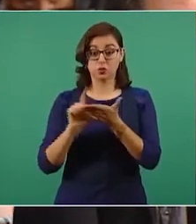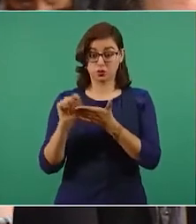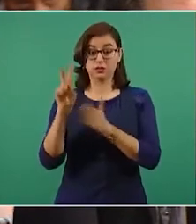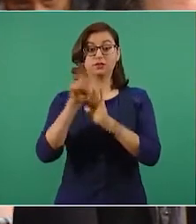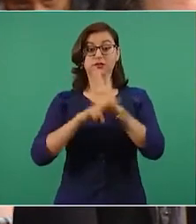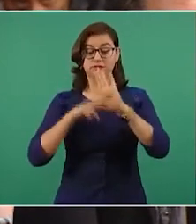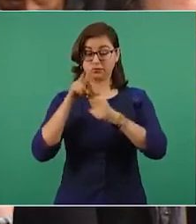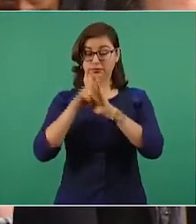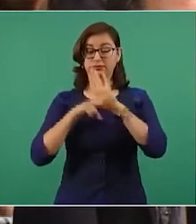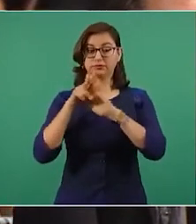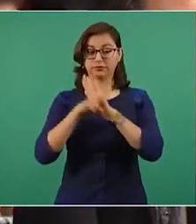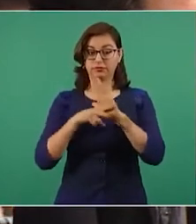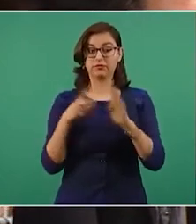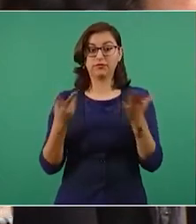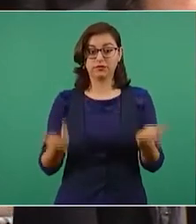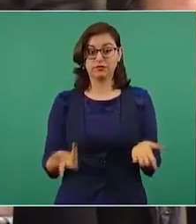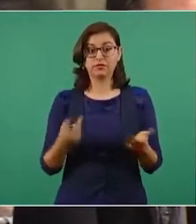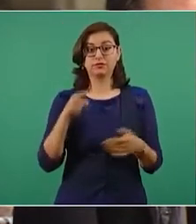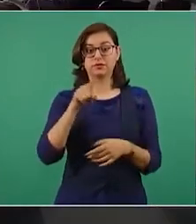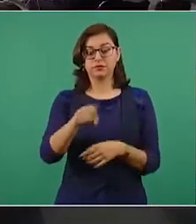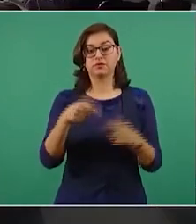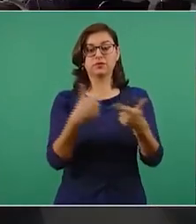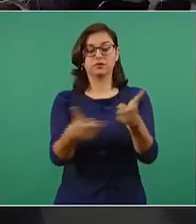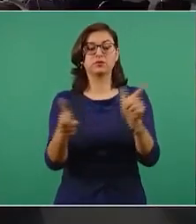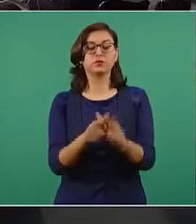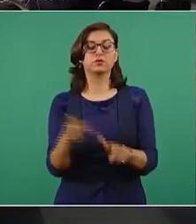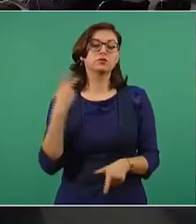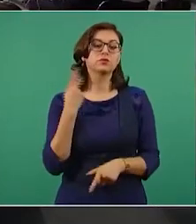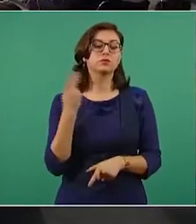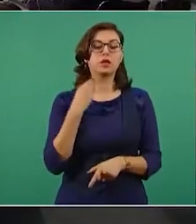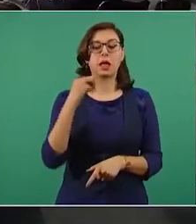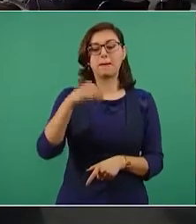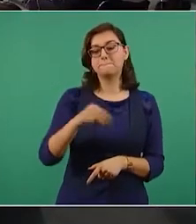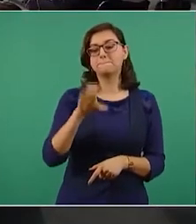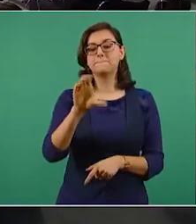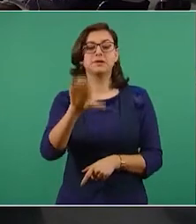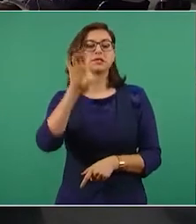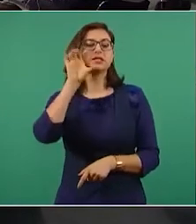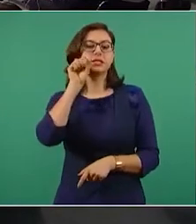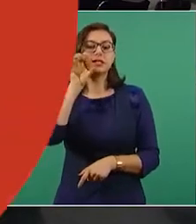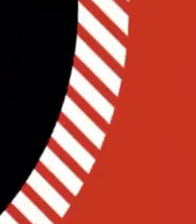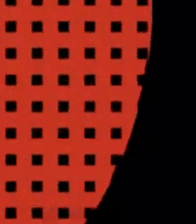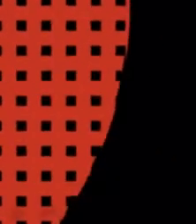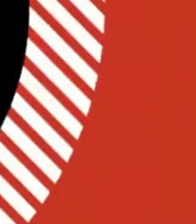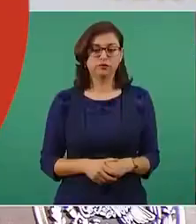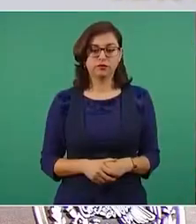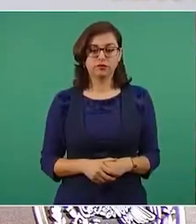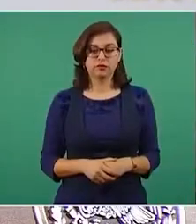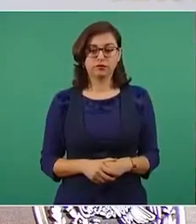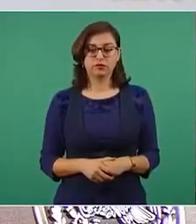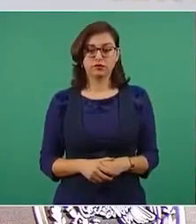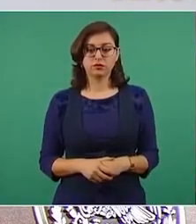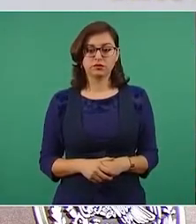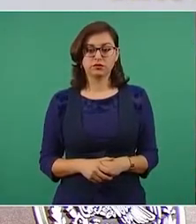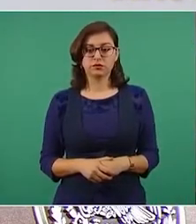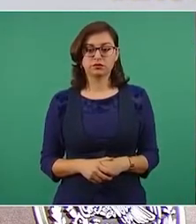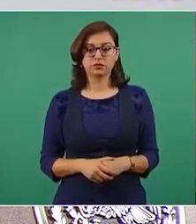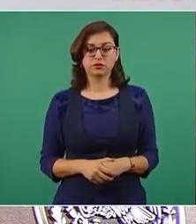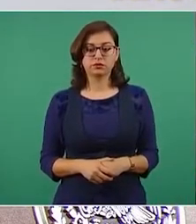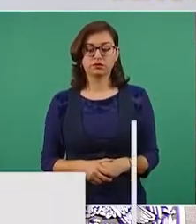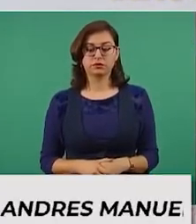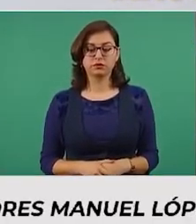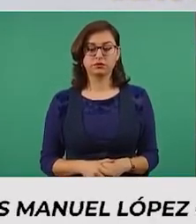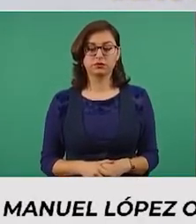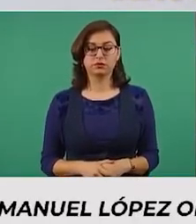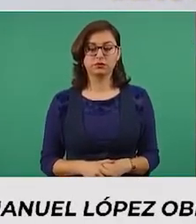donde brigadistas de Movimiento Ciudadano del Naranja, que es quien gobierna el municipio. Hablaba yo de que tenemos